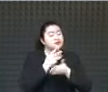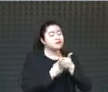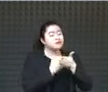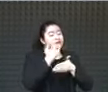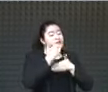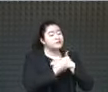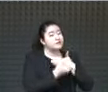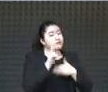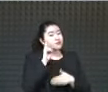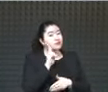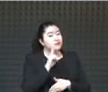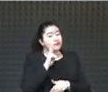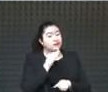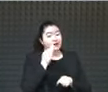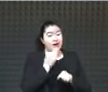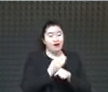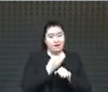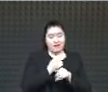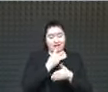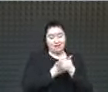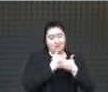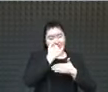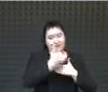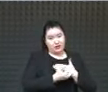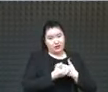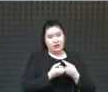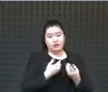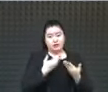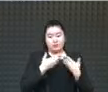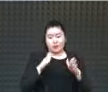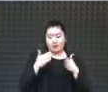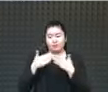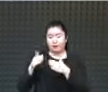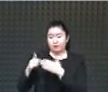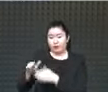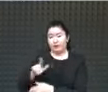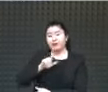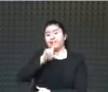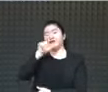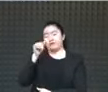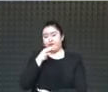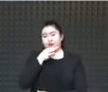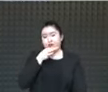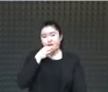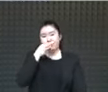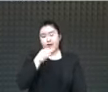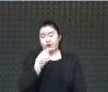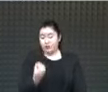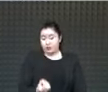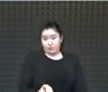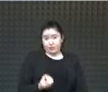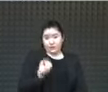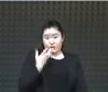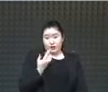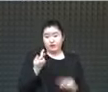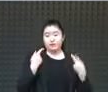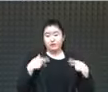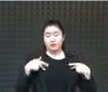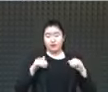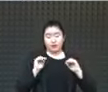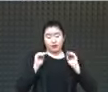está desatorando muchos proyectos y con gusto lo presentamos en algún momento, cuántos proyectos son y cómo se podría inscribir la